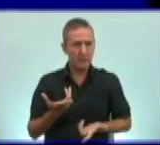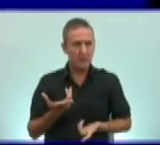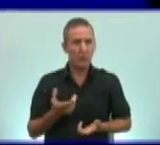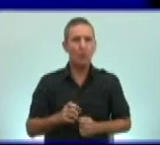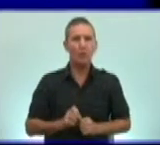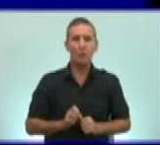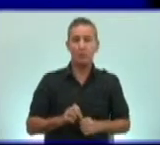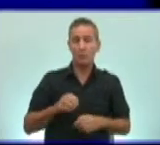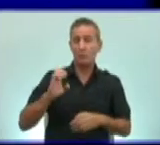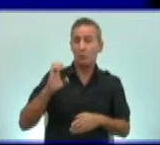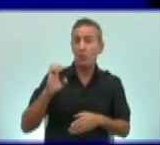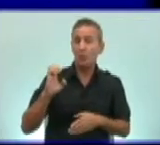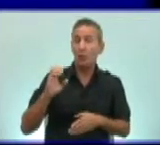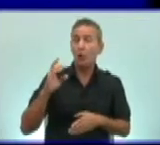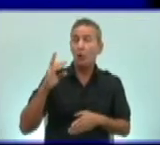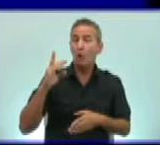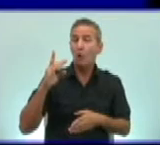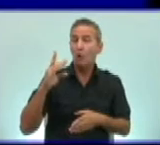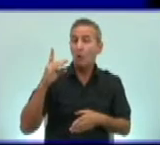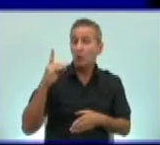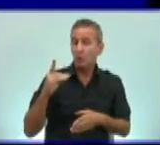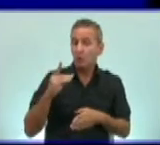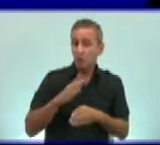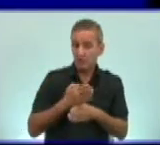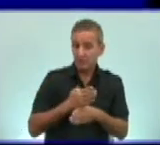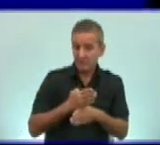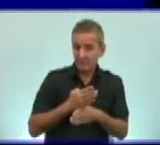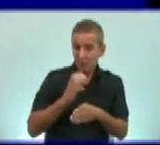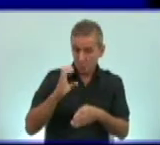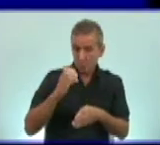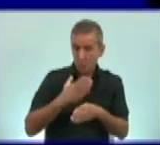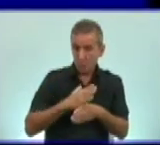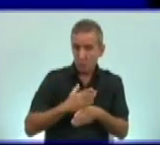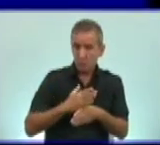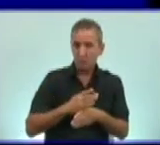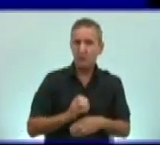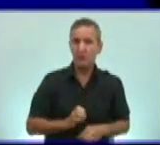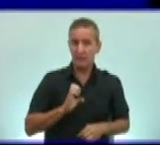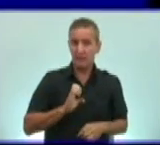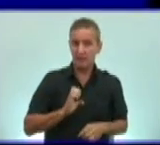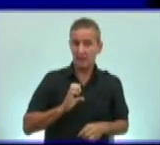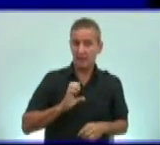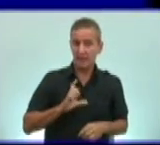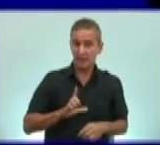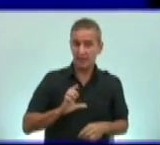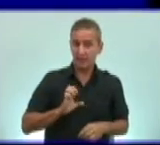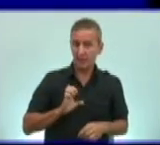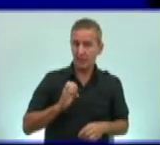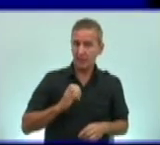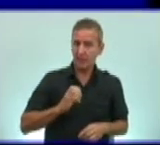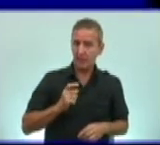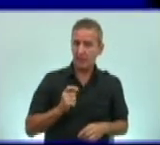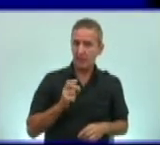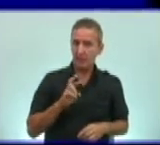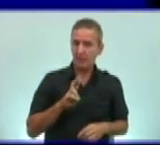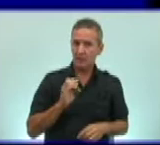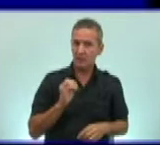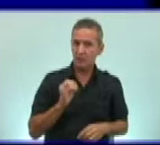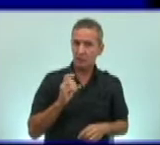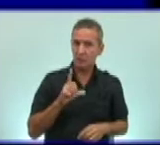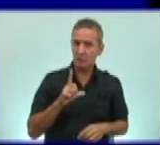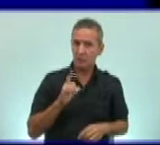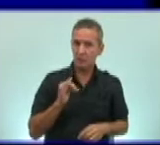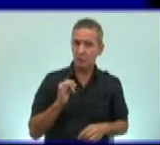Como ustedes pueden apreciar en pantalla, vamos a ver que los electrolitos son las sustancias que en disolución o fundidas